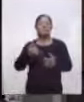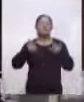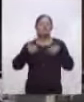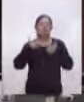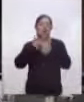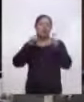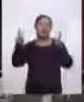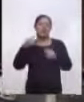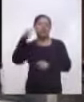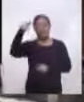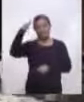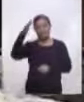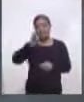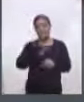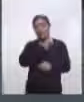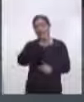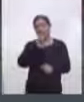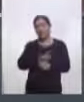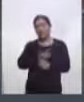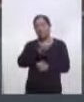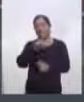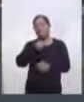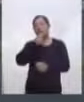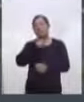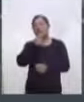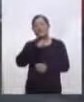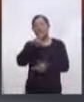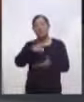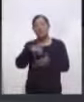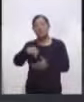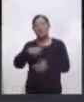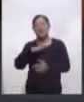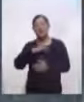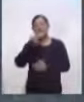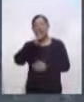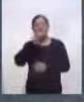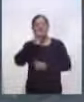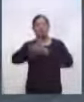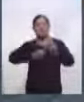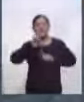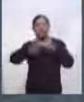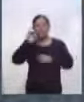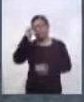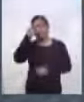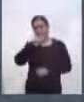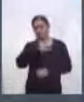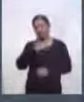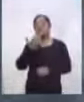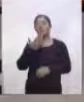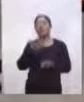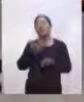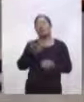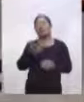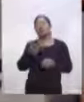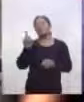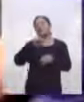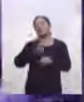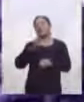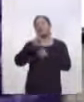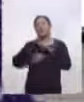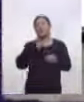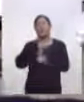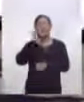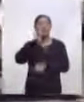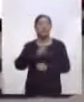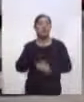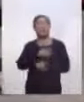máster, especial, veteranas y local, que harán una fiesta deportiva en la conmemoración al Día Internacional de la Mujer. En la de